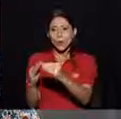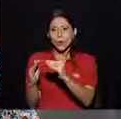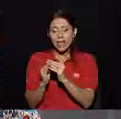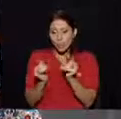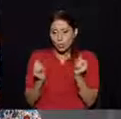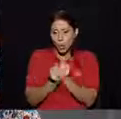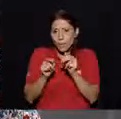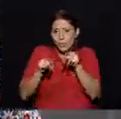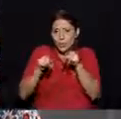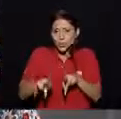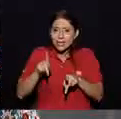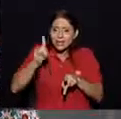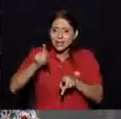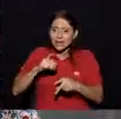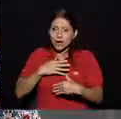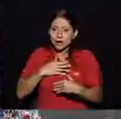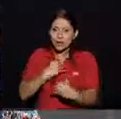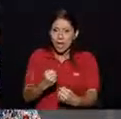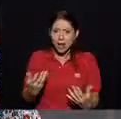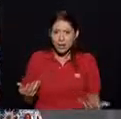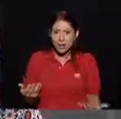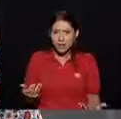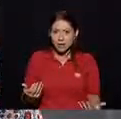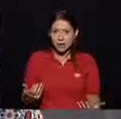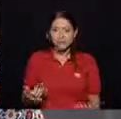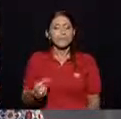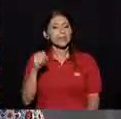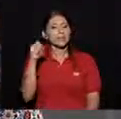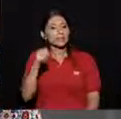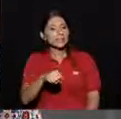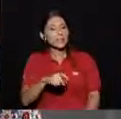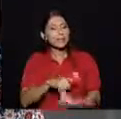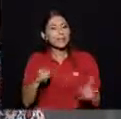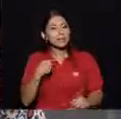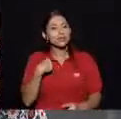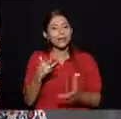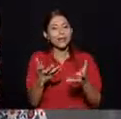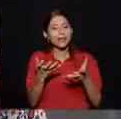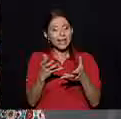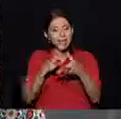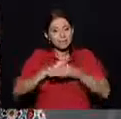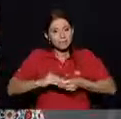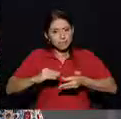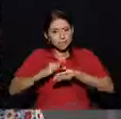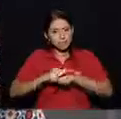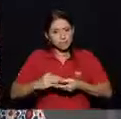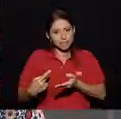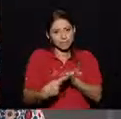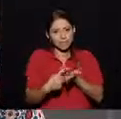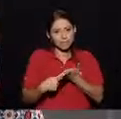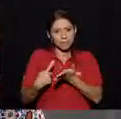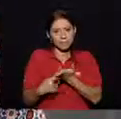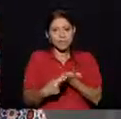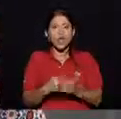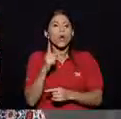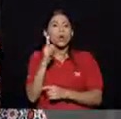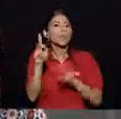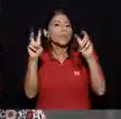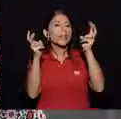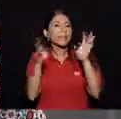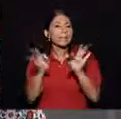nada. Ayuda el hacer introspección, cada uno de nosotros, en cada una de nuestras familias,